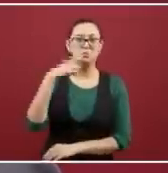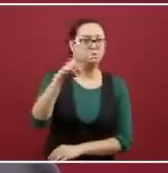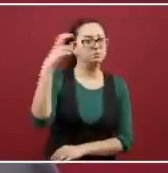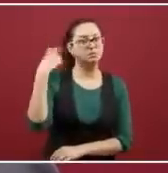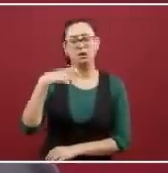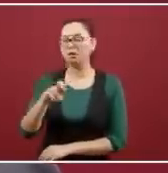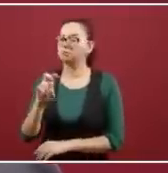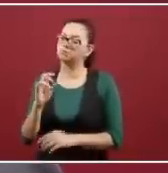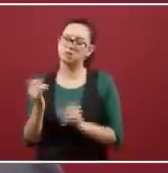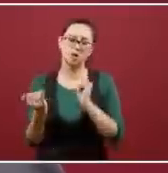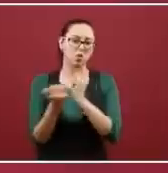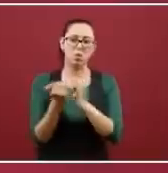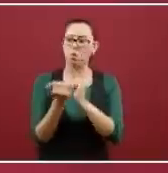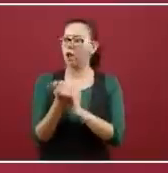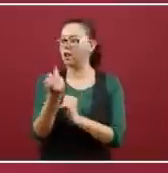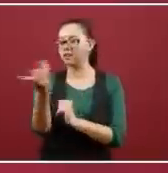comerciales.